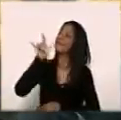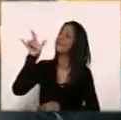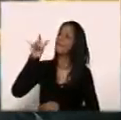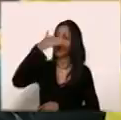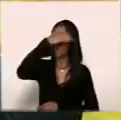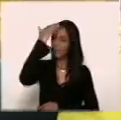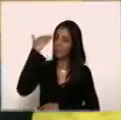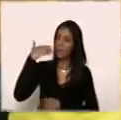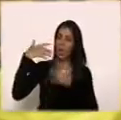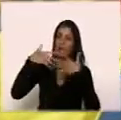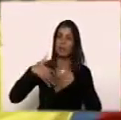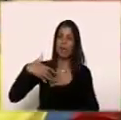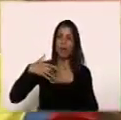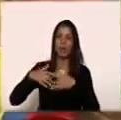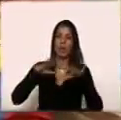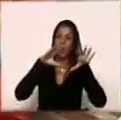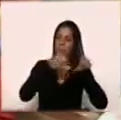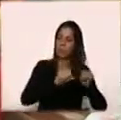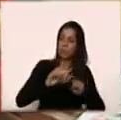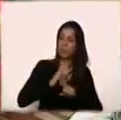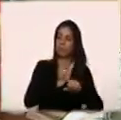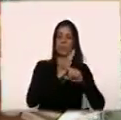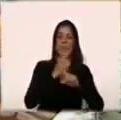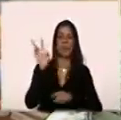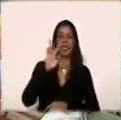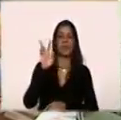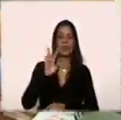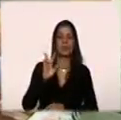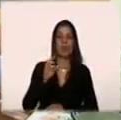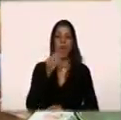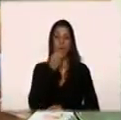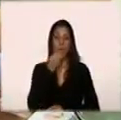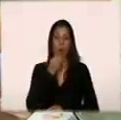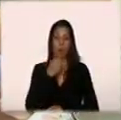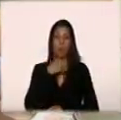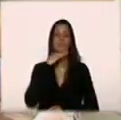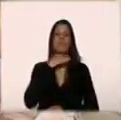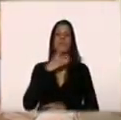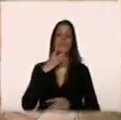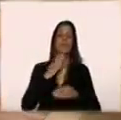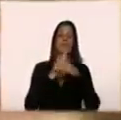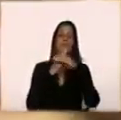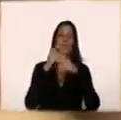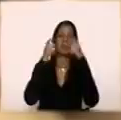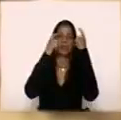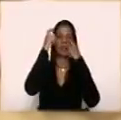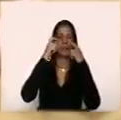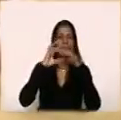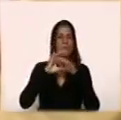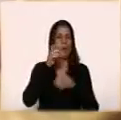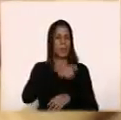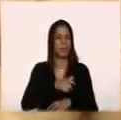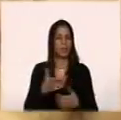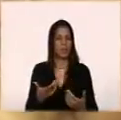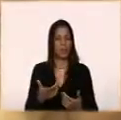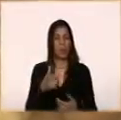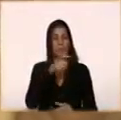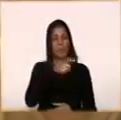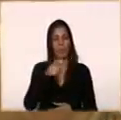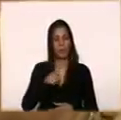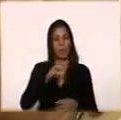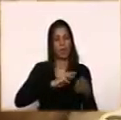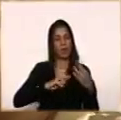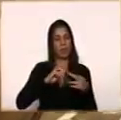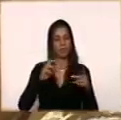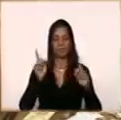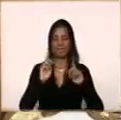le bloquee las cuentas a Venezuela, no le están negando la comida solamente a los chavistas, no le están negando las medicinas solamente a los chavistas, le